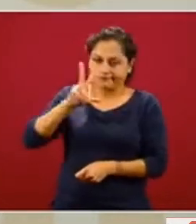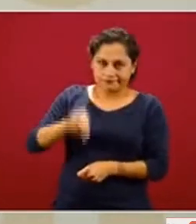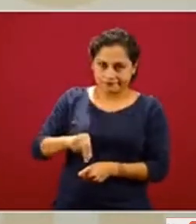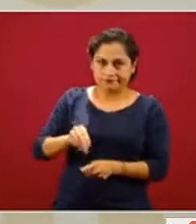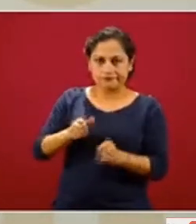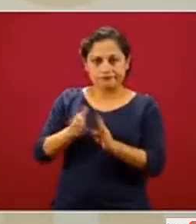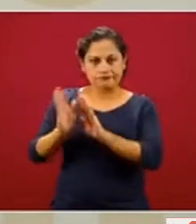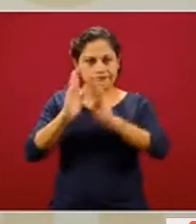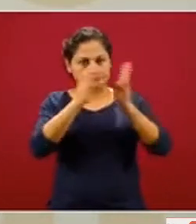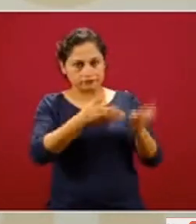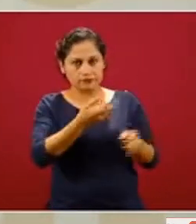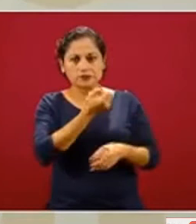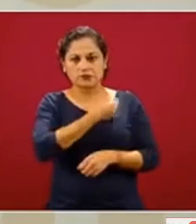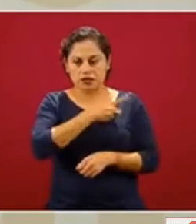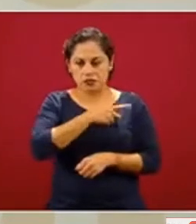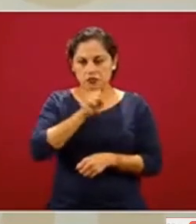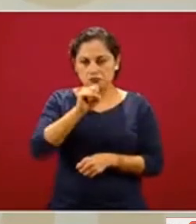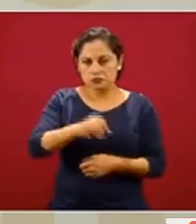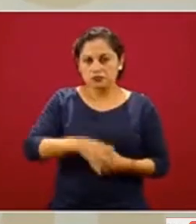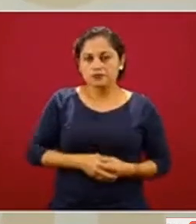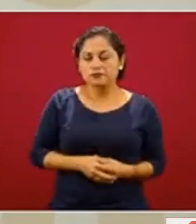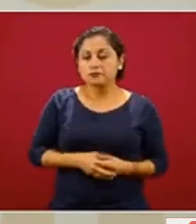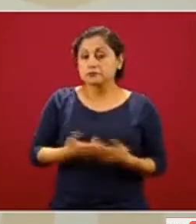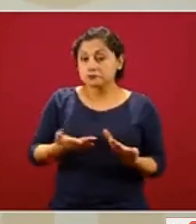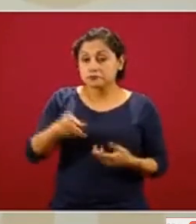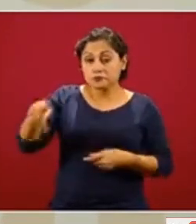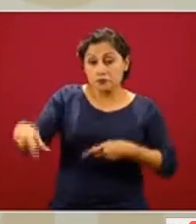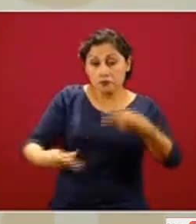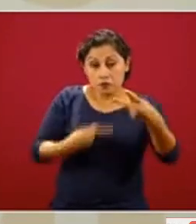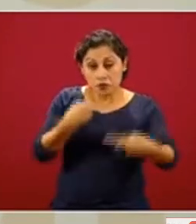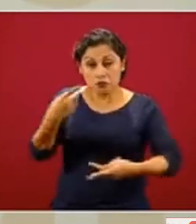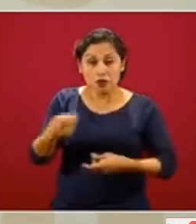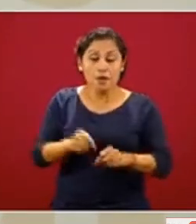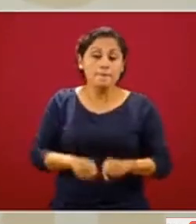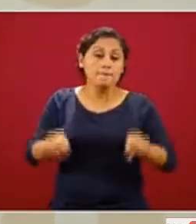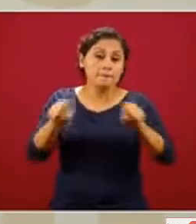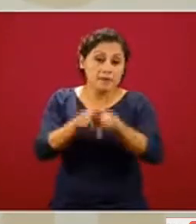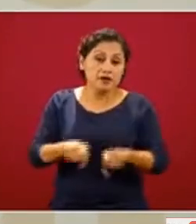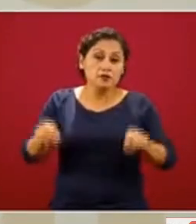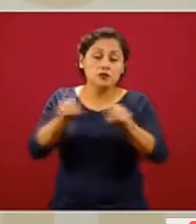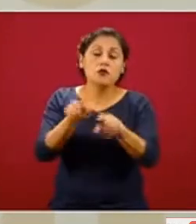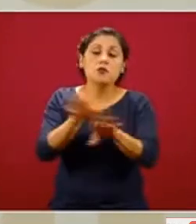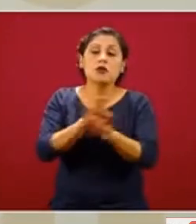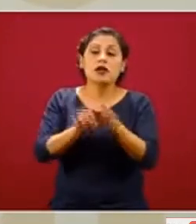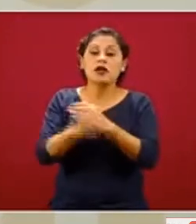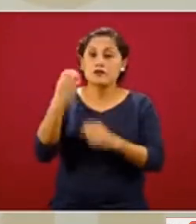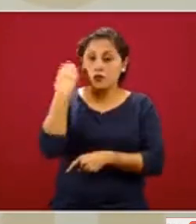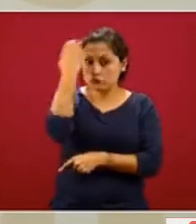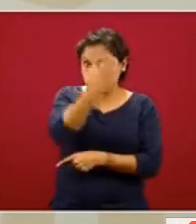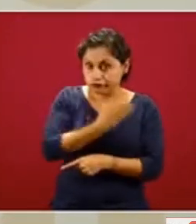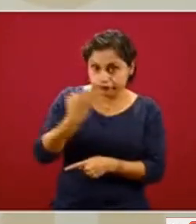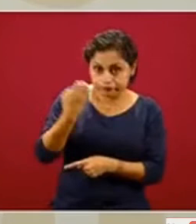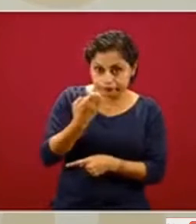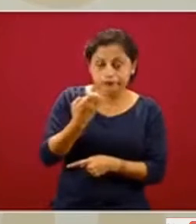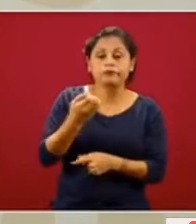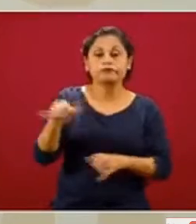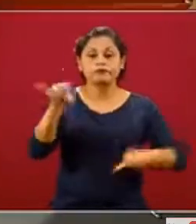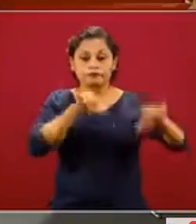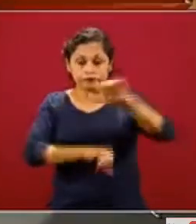Y los temas son un tanto recurrentes, el tema de las pruebas, el tema de los cubrebocas,